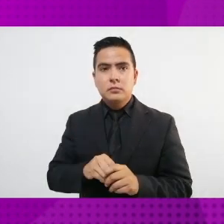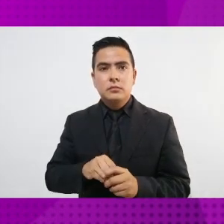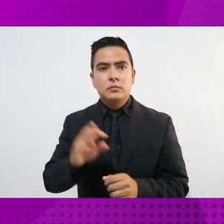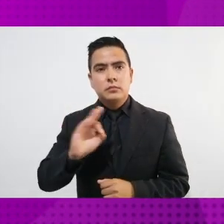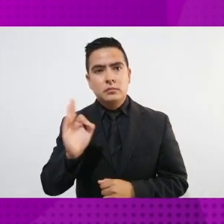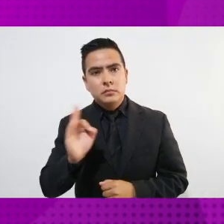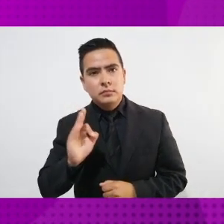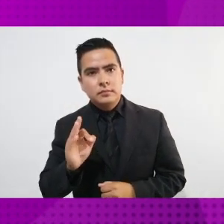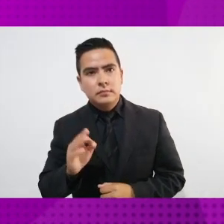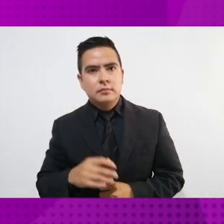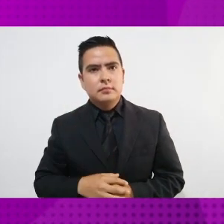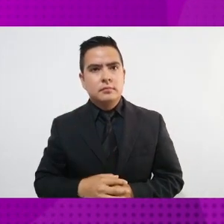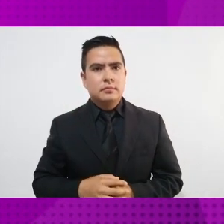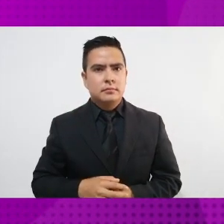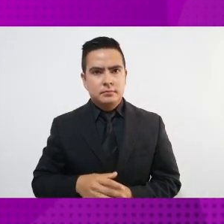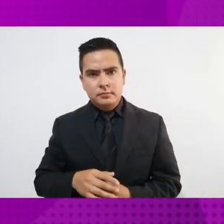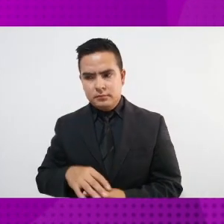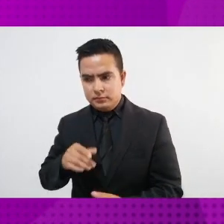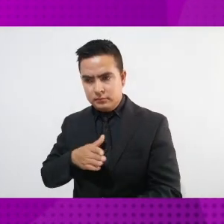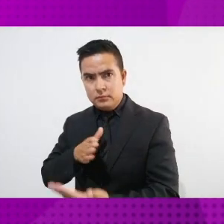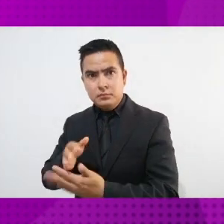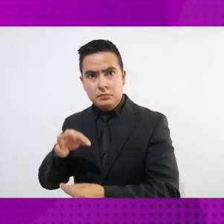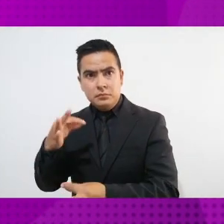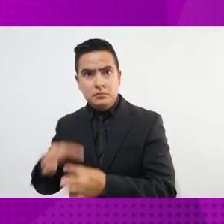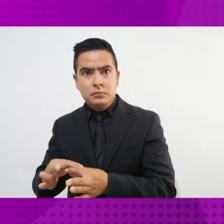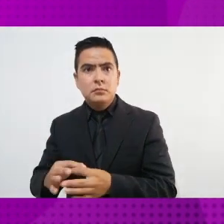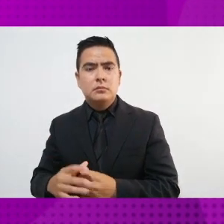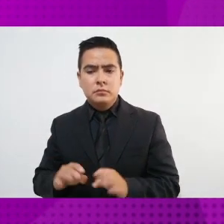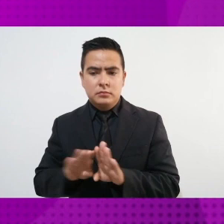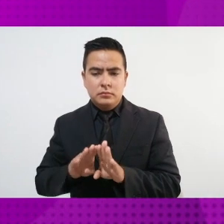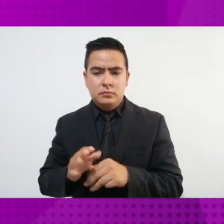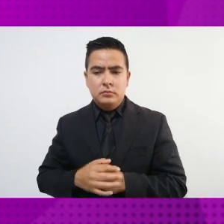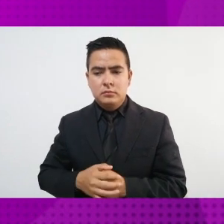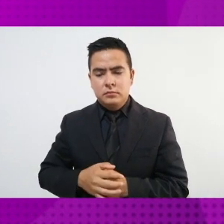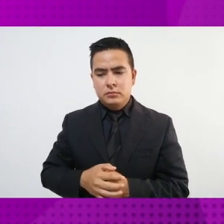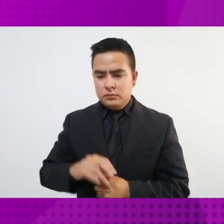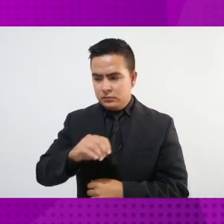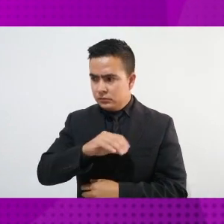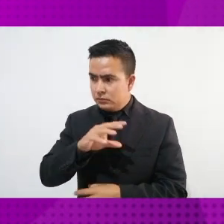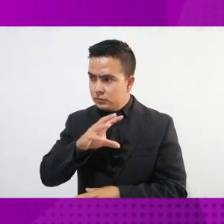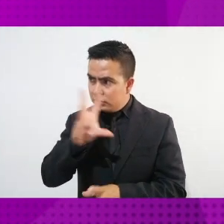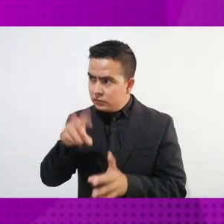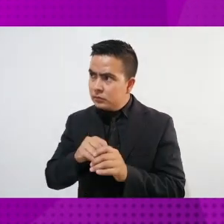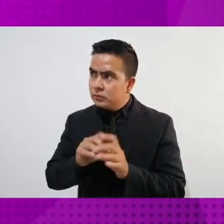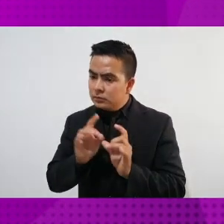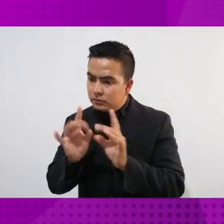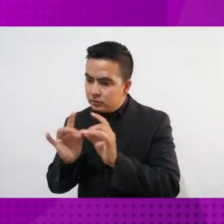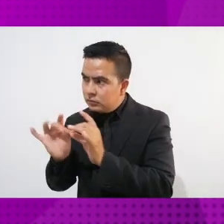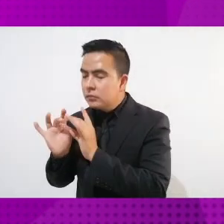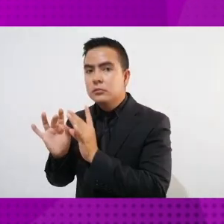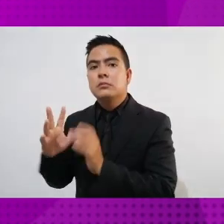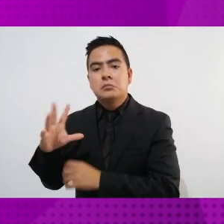sea por supuesto, no con las mejores condiciones posibles, pero sí con condiciones mínimas